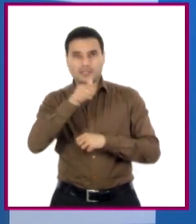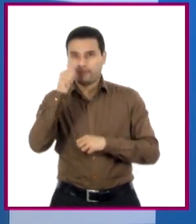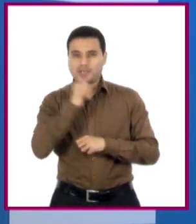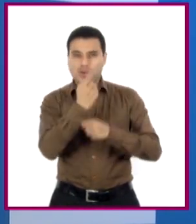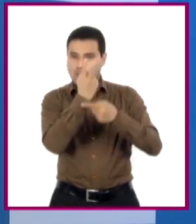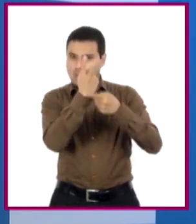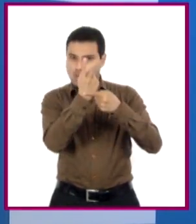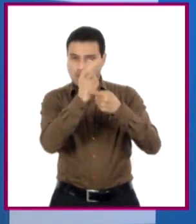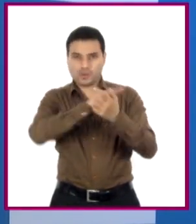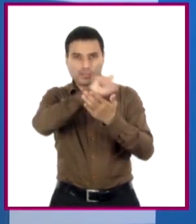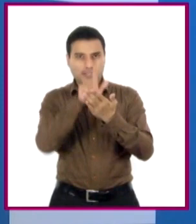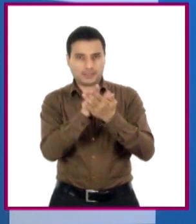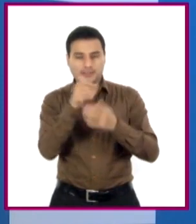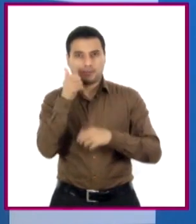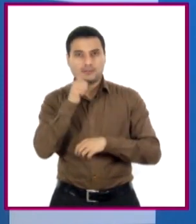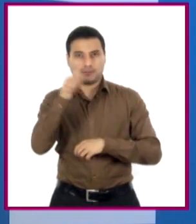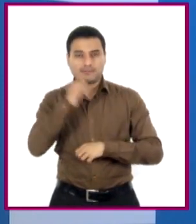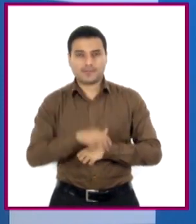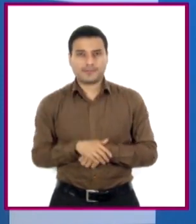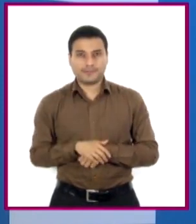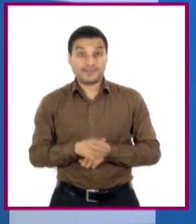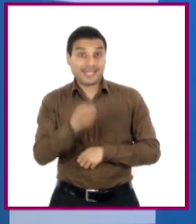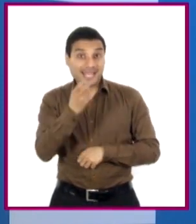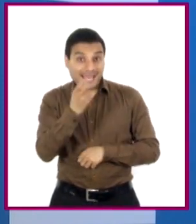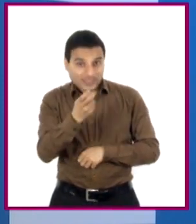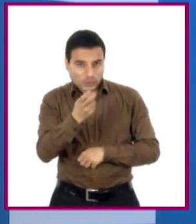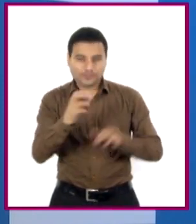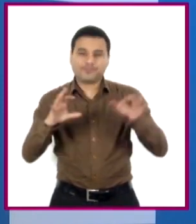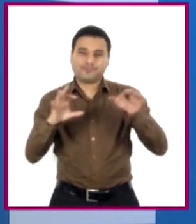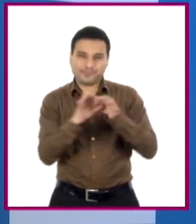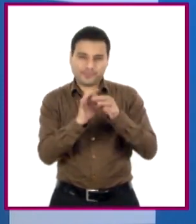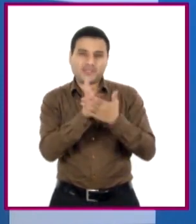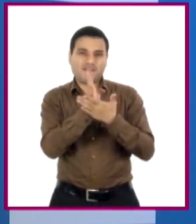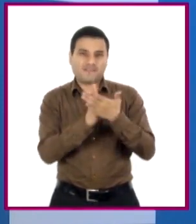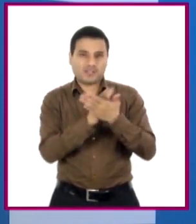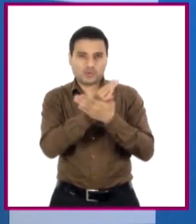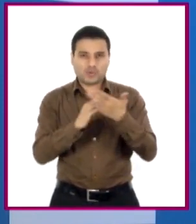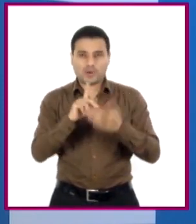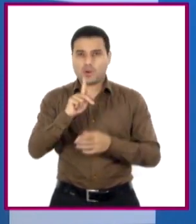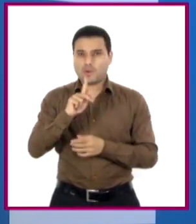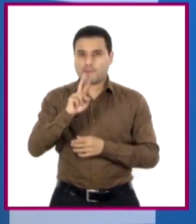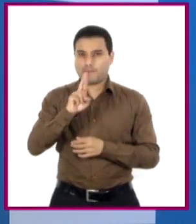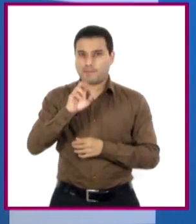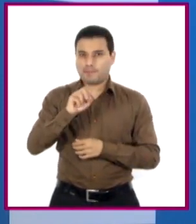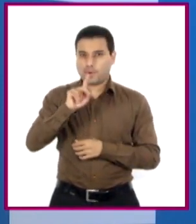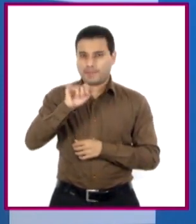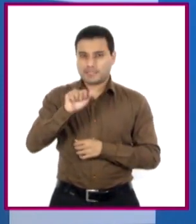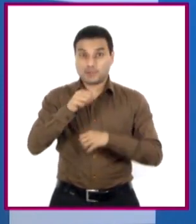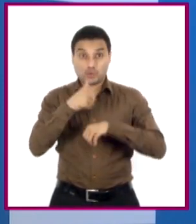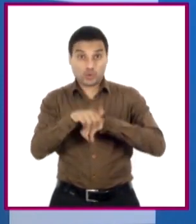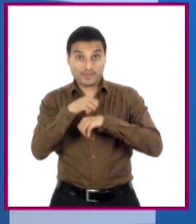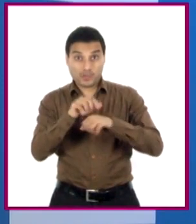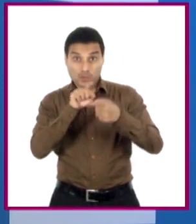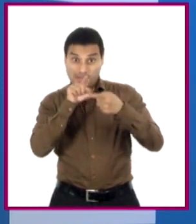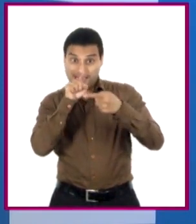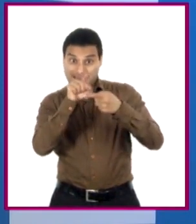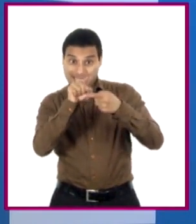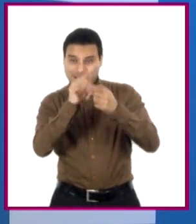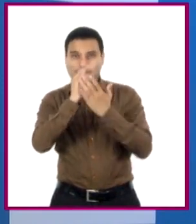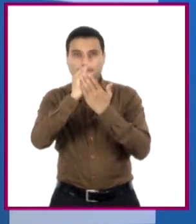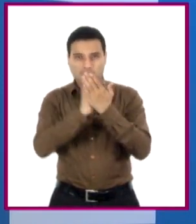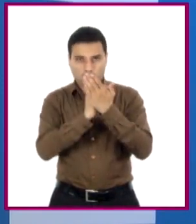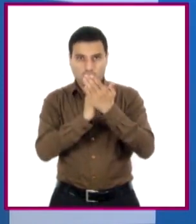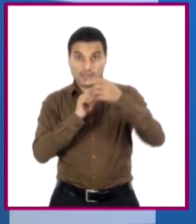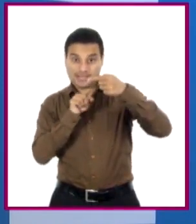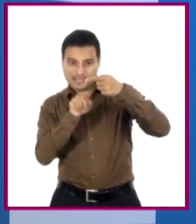A estas, a su vez, forman parte de las fracciones propias en las que su numerador es menor que el denominador. Por